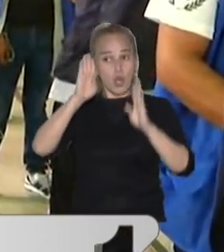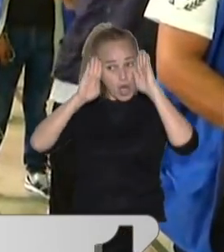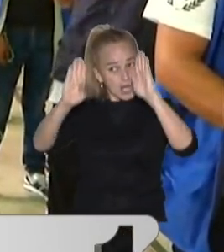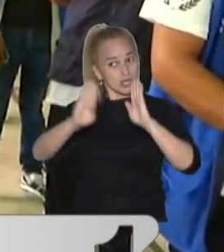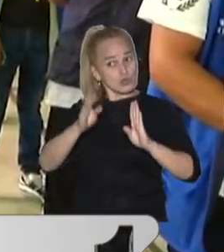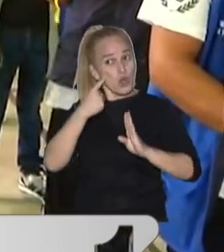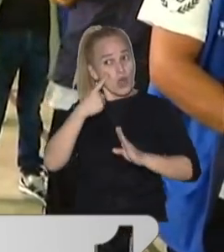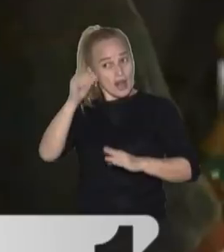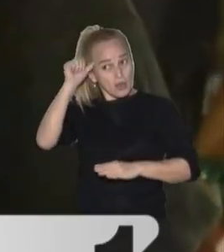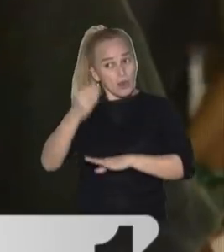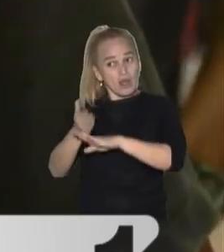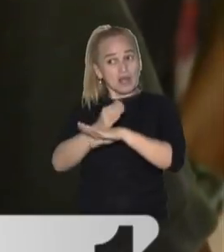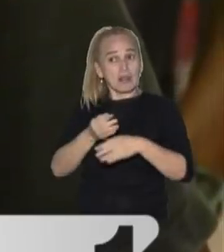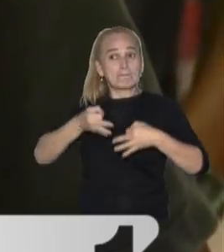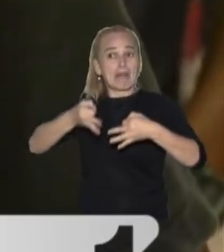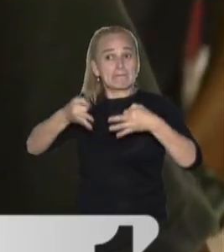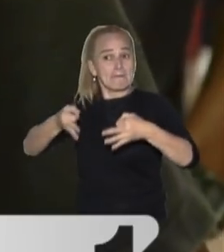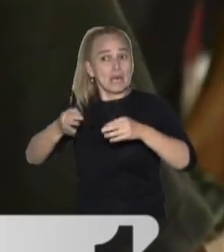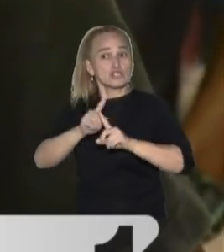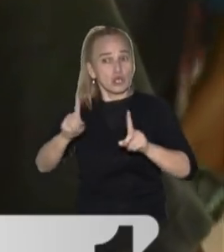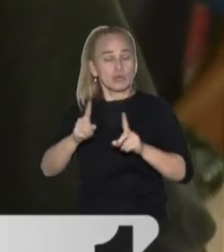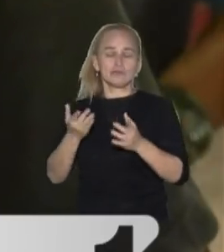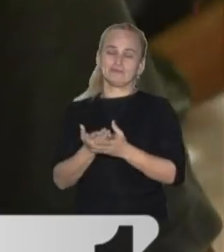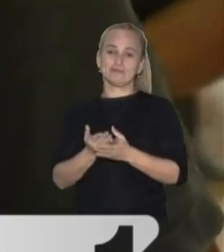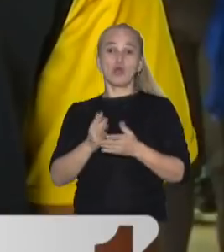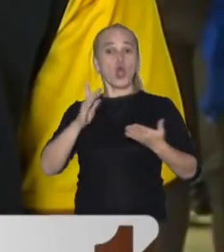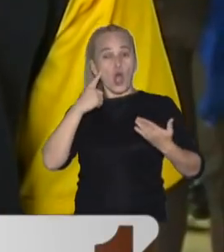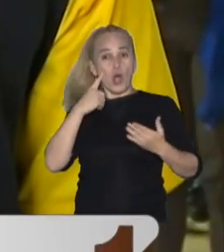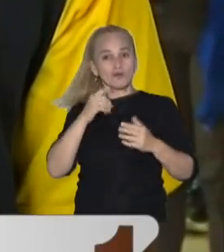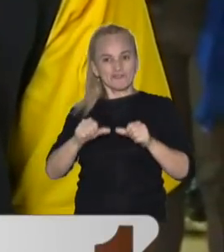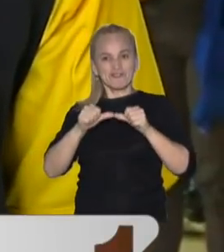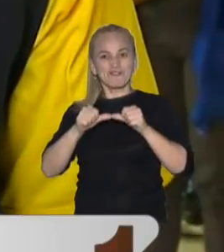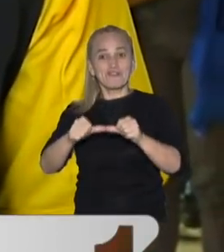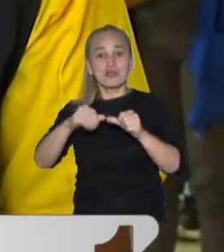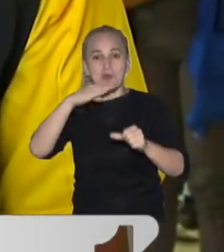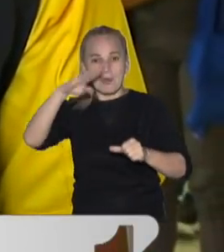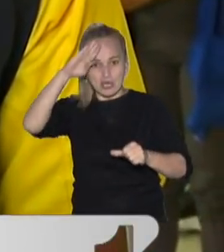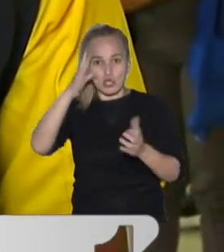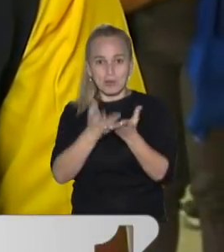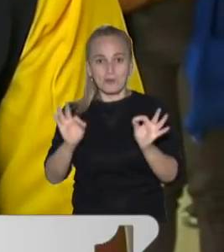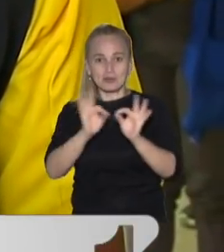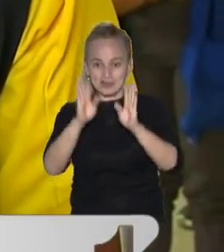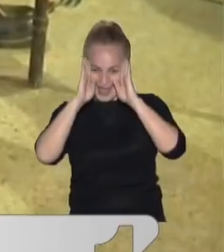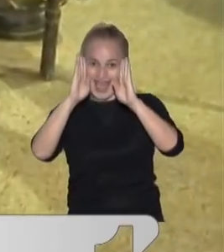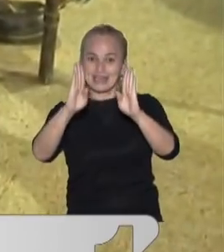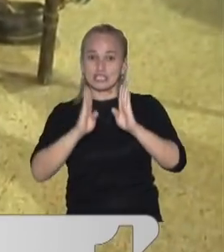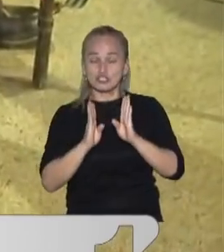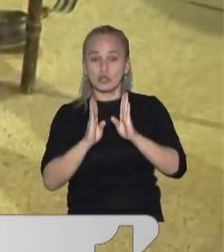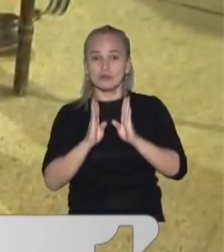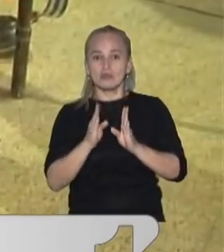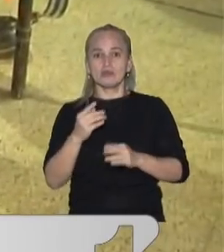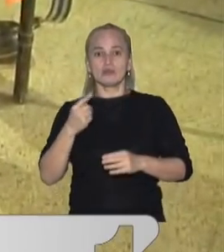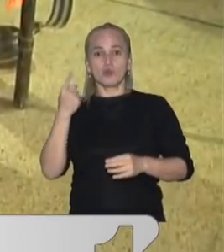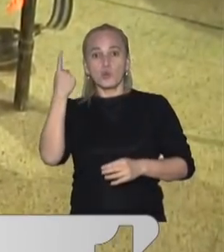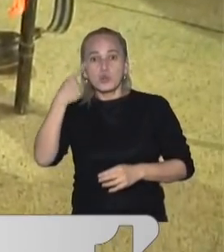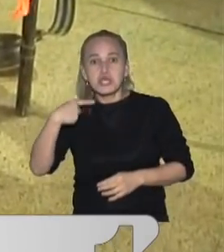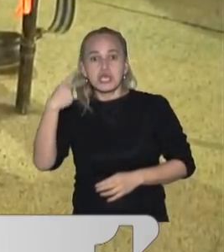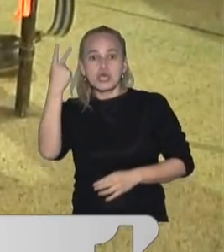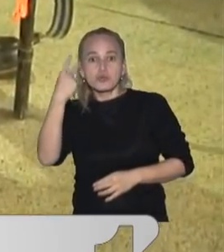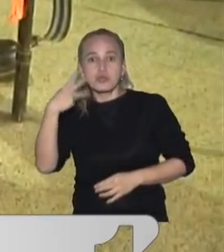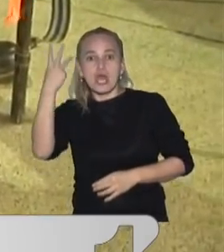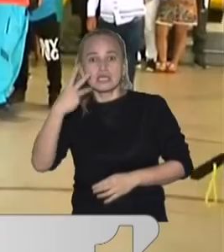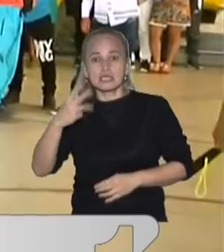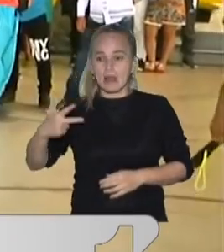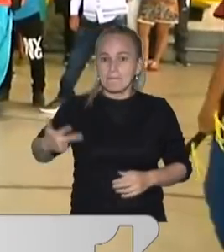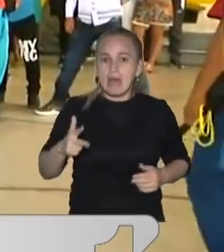que ha incumplido. Los indígenas aseguran que se quedarán en Medellín hasta lograr ser escuchados, pues muchos llevan días caminando para poder asistir